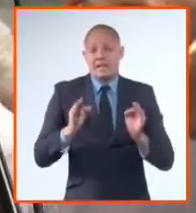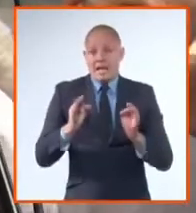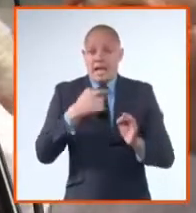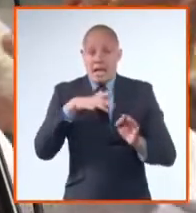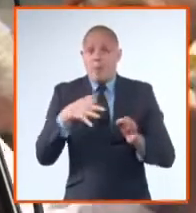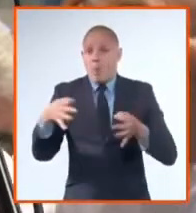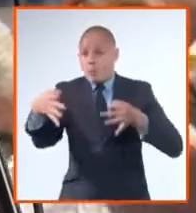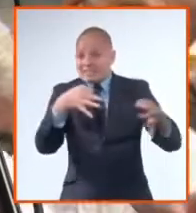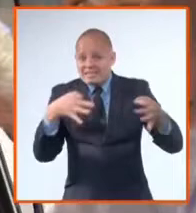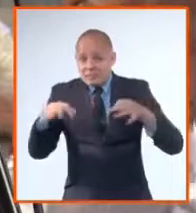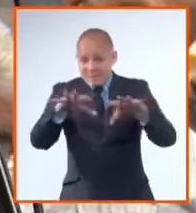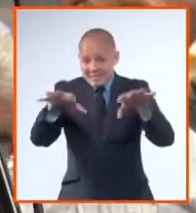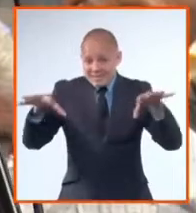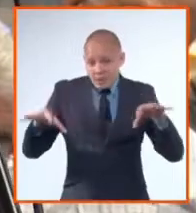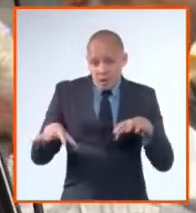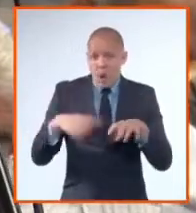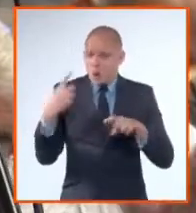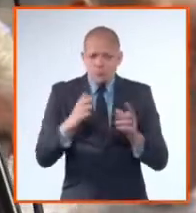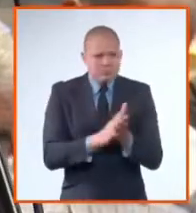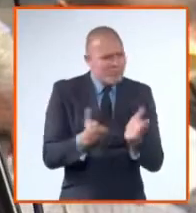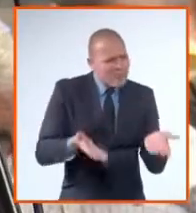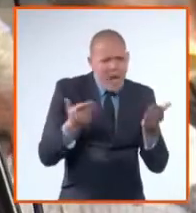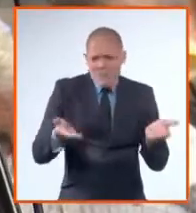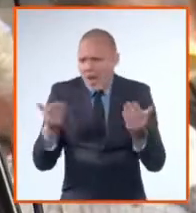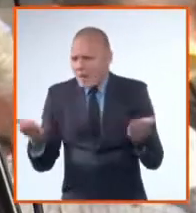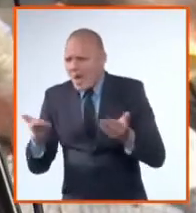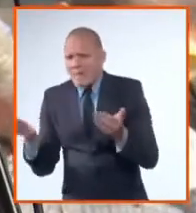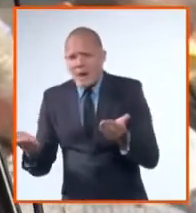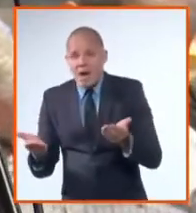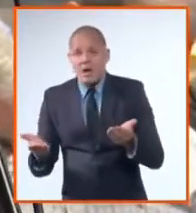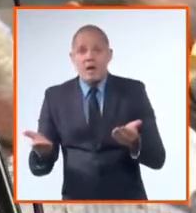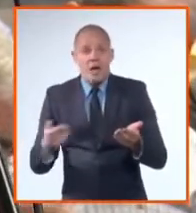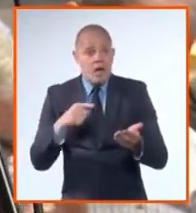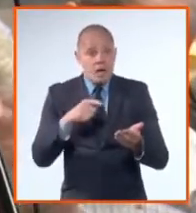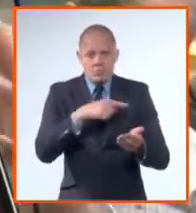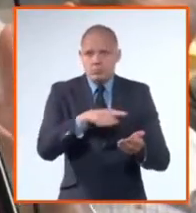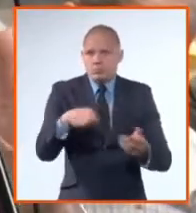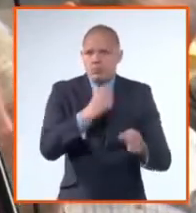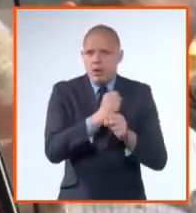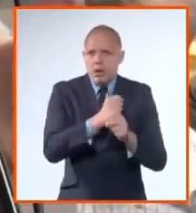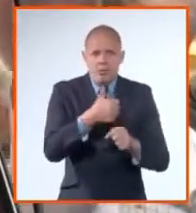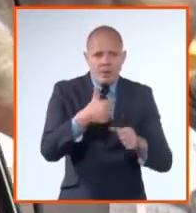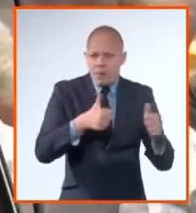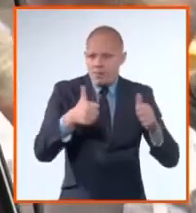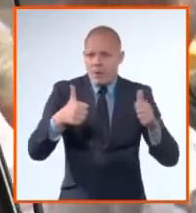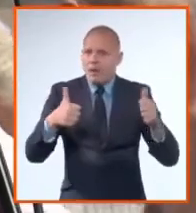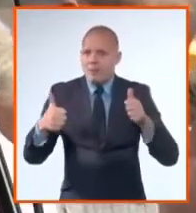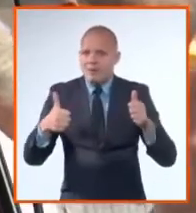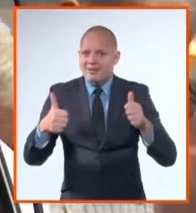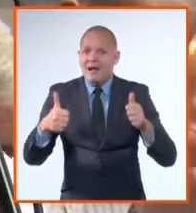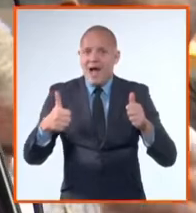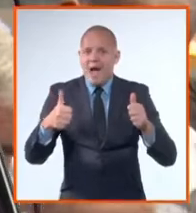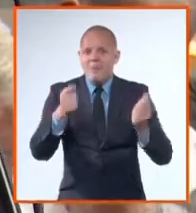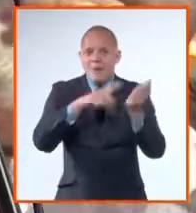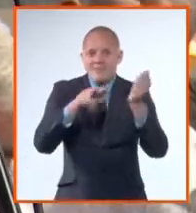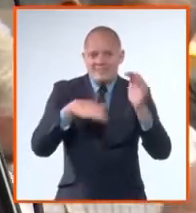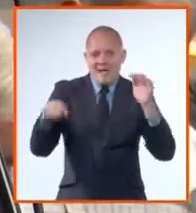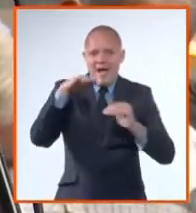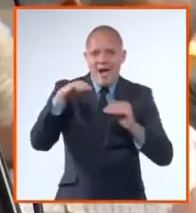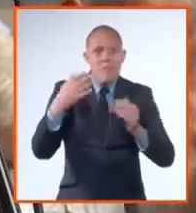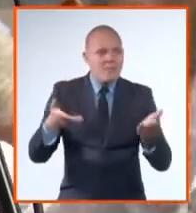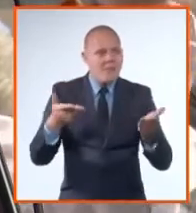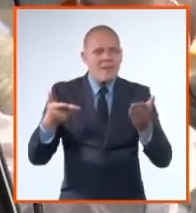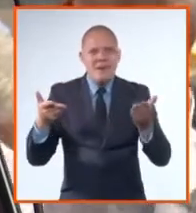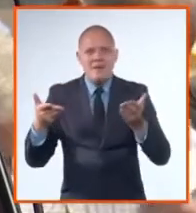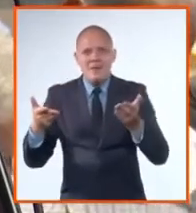esas economías a nivel territorial, eso genera transformación también de tipo estructural en el país. Por tanto, y más, el tema de cómo le damos un